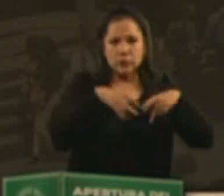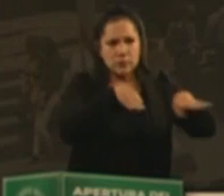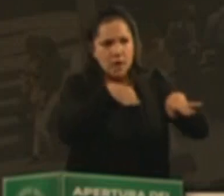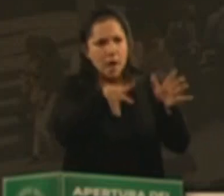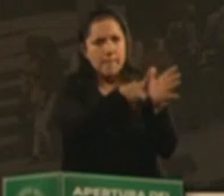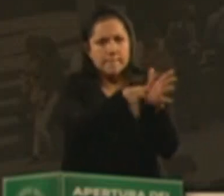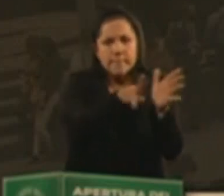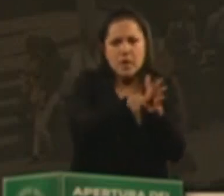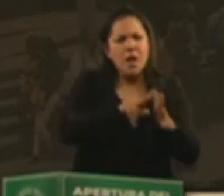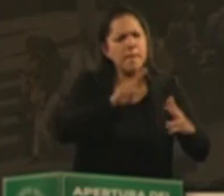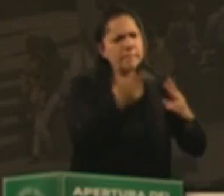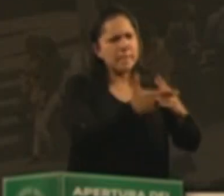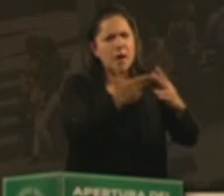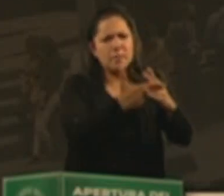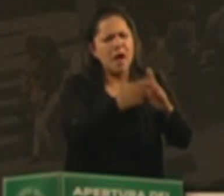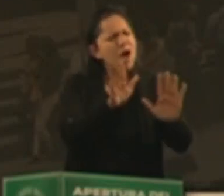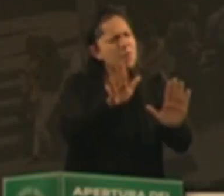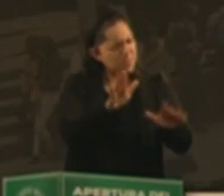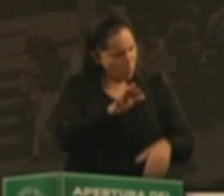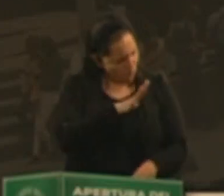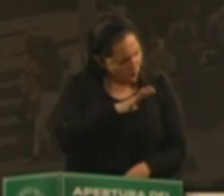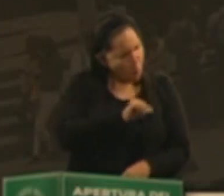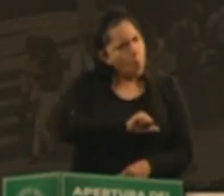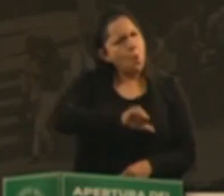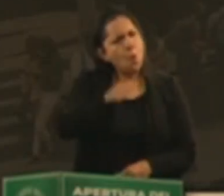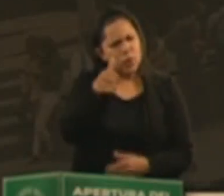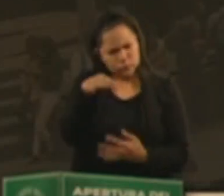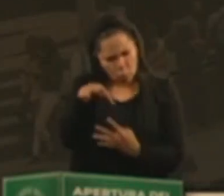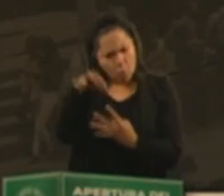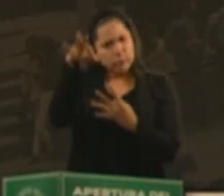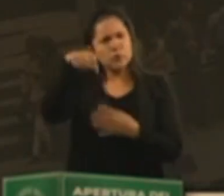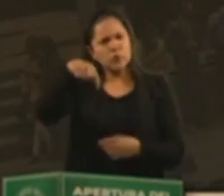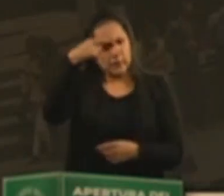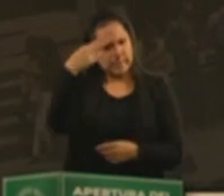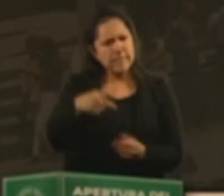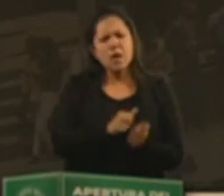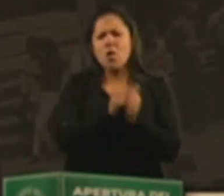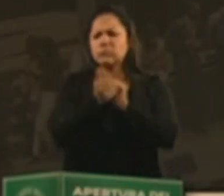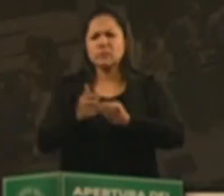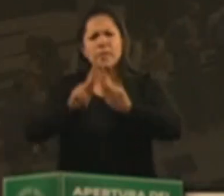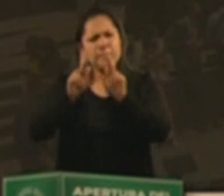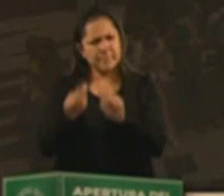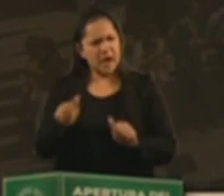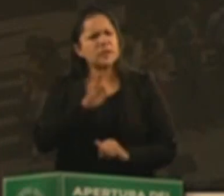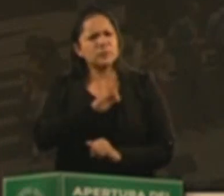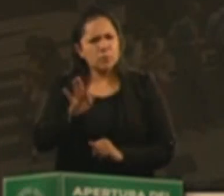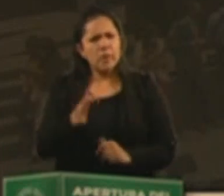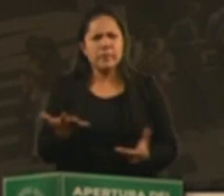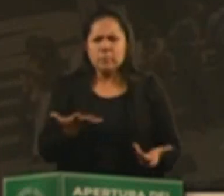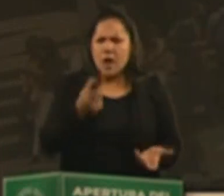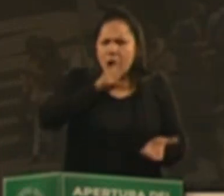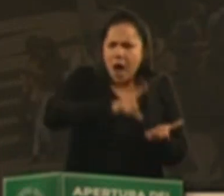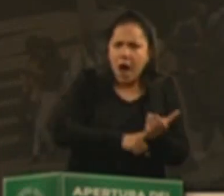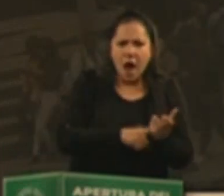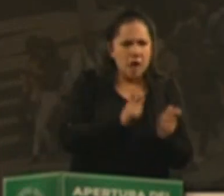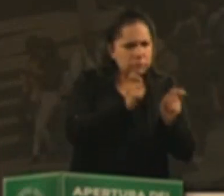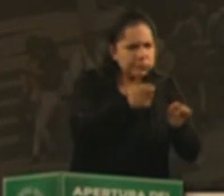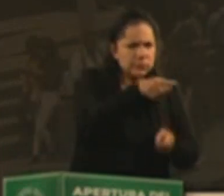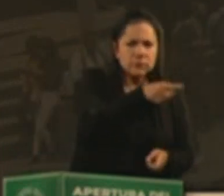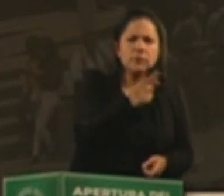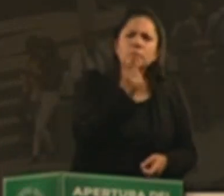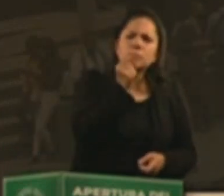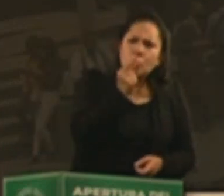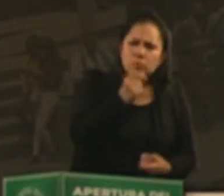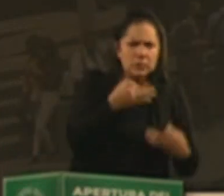opción para que haya paz. Una estrategia con policías estatales y municipales fuertes, capacitados,